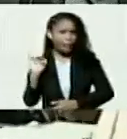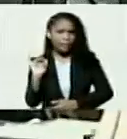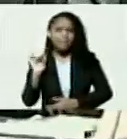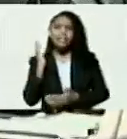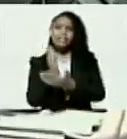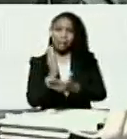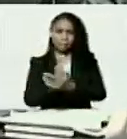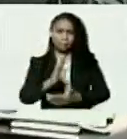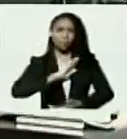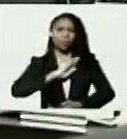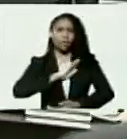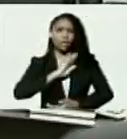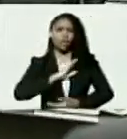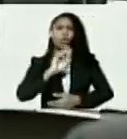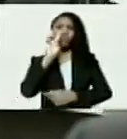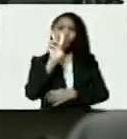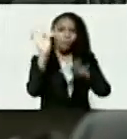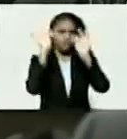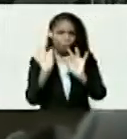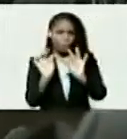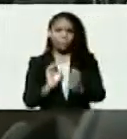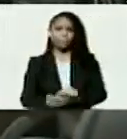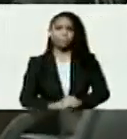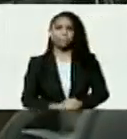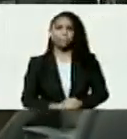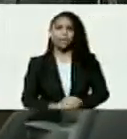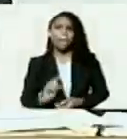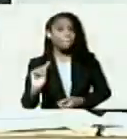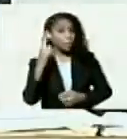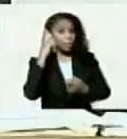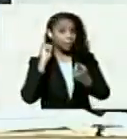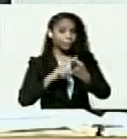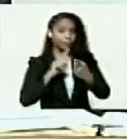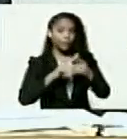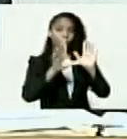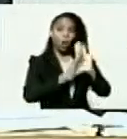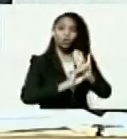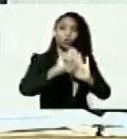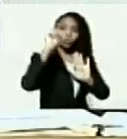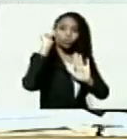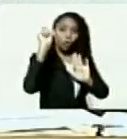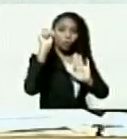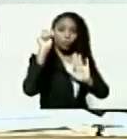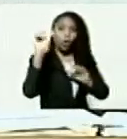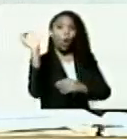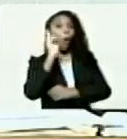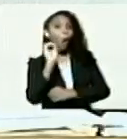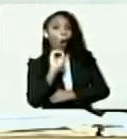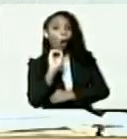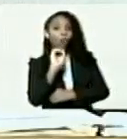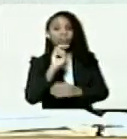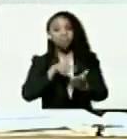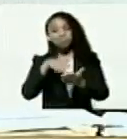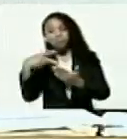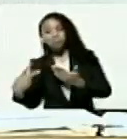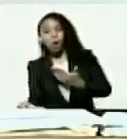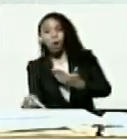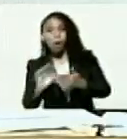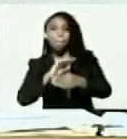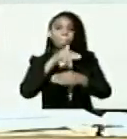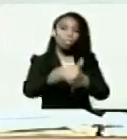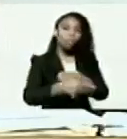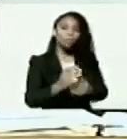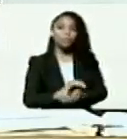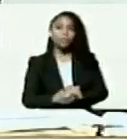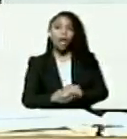hemos tenido dos opciones: la Constitución o el abismo, la